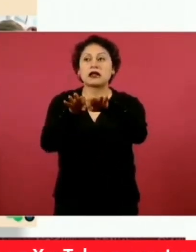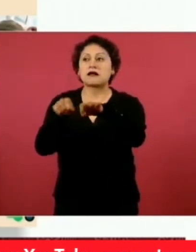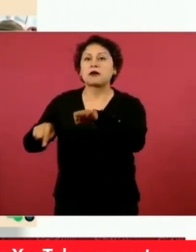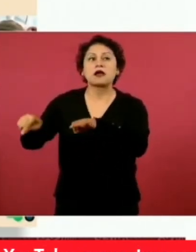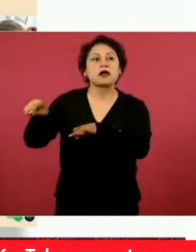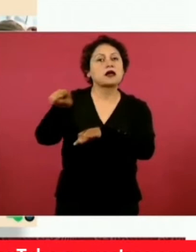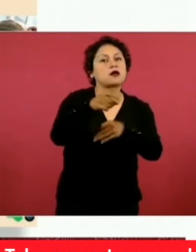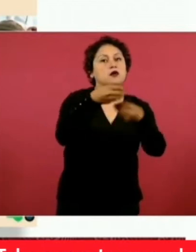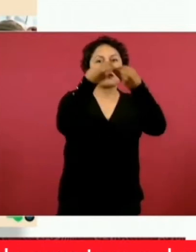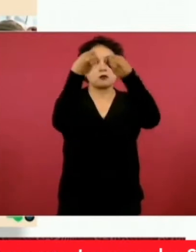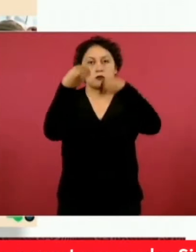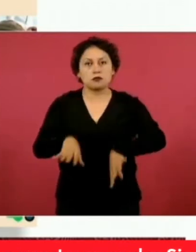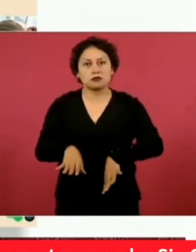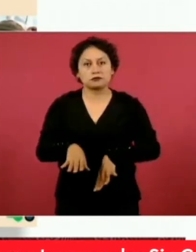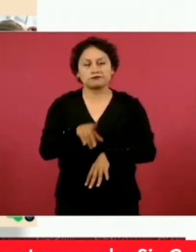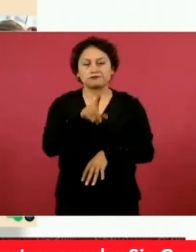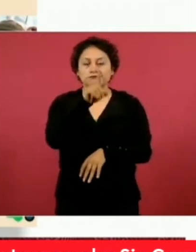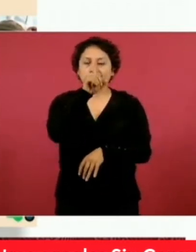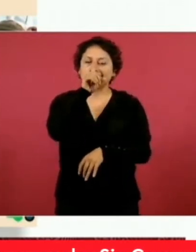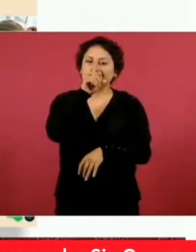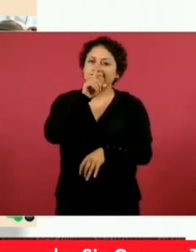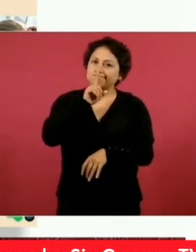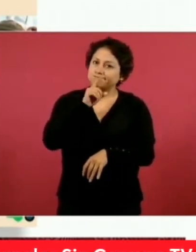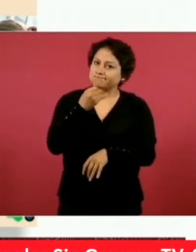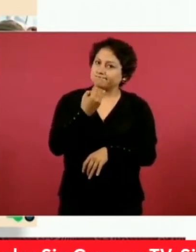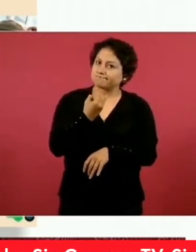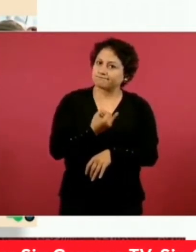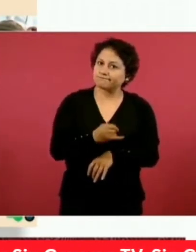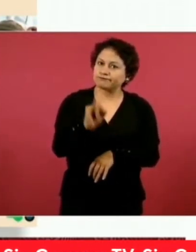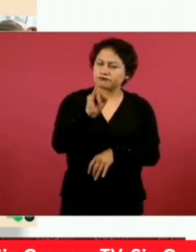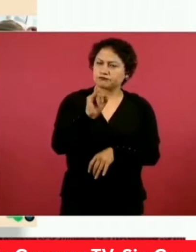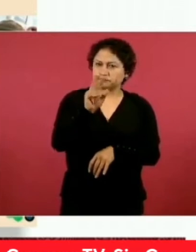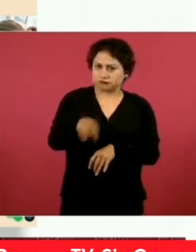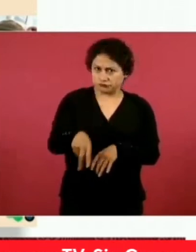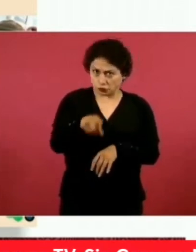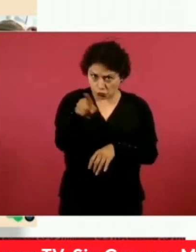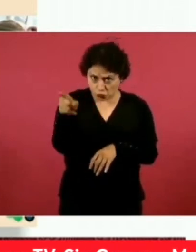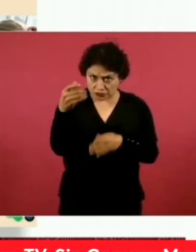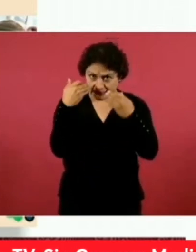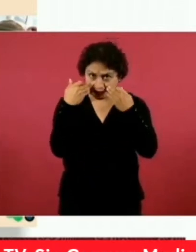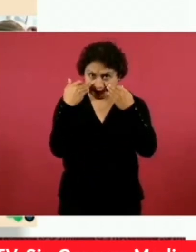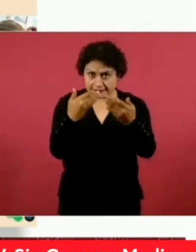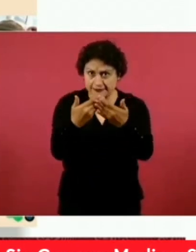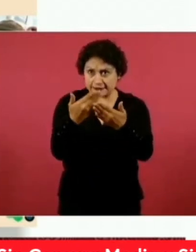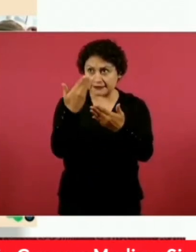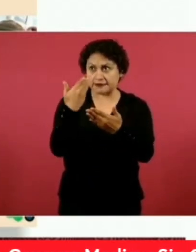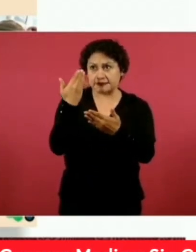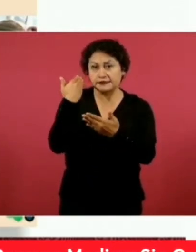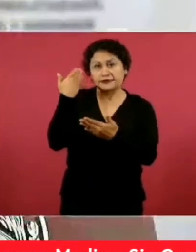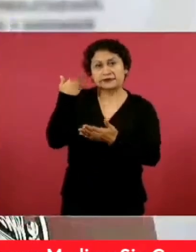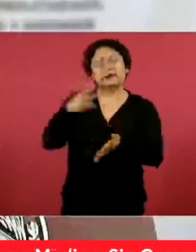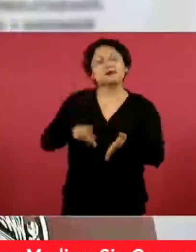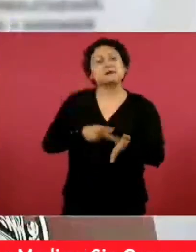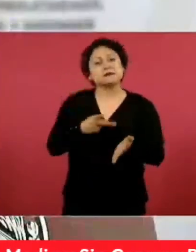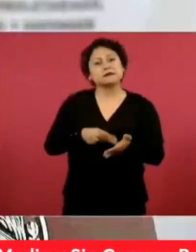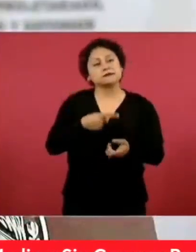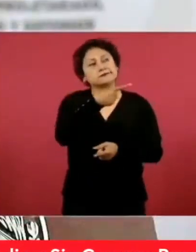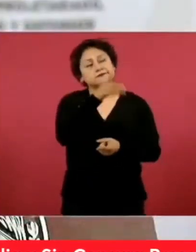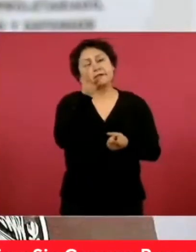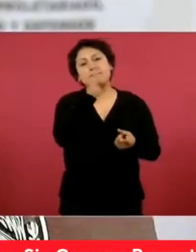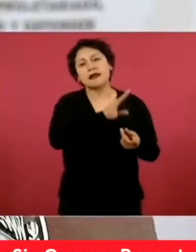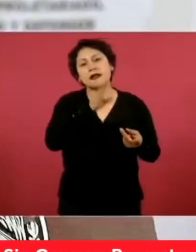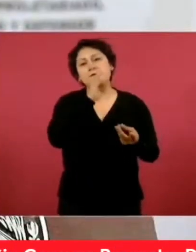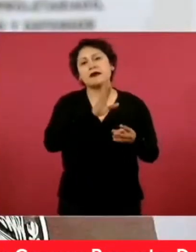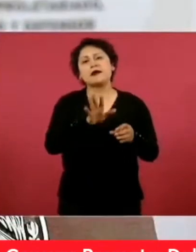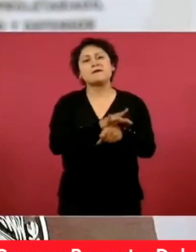verdad, sino al contrario, como hemos visto en las últimas semanas, que los desmentimos porque o tergiversan